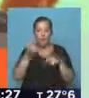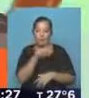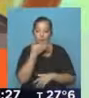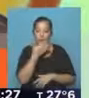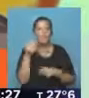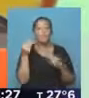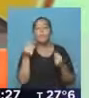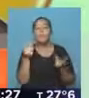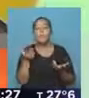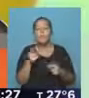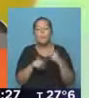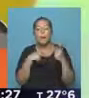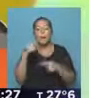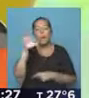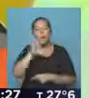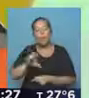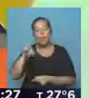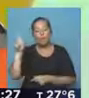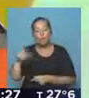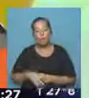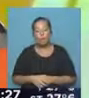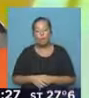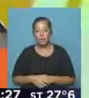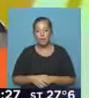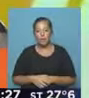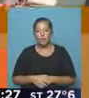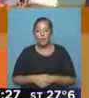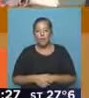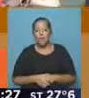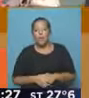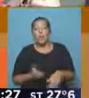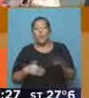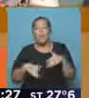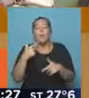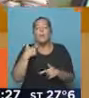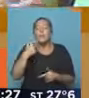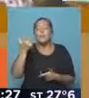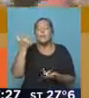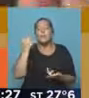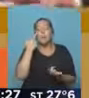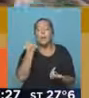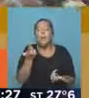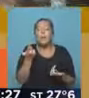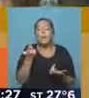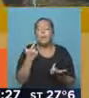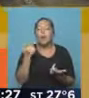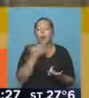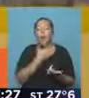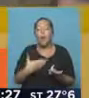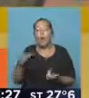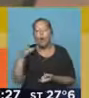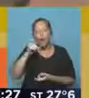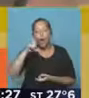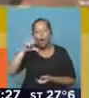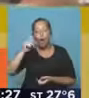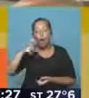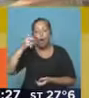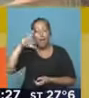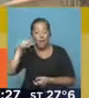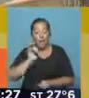puede llegar a pasar mañana en ecuador por ger y además que todo se va a evaluar la gestión de correa esta es una realidad de decir va a ser una suerte de